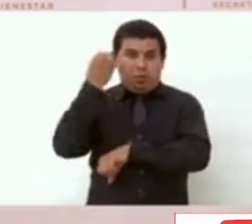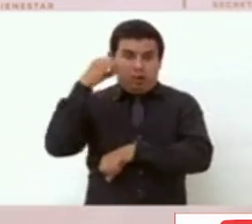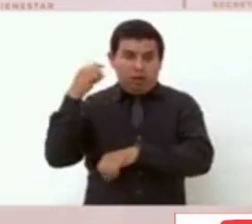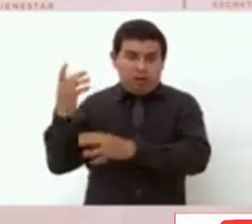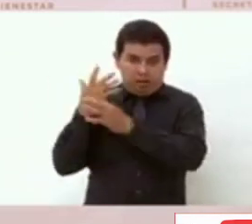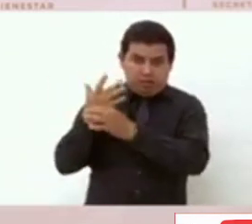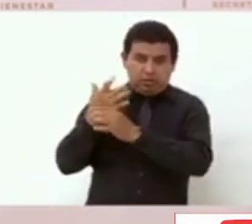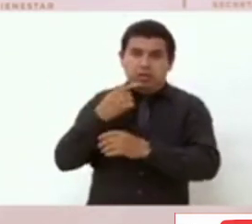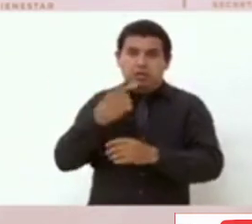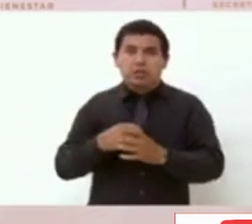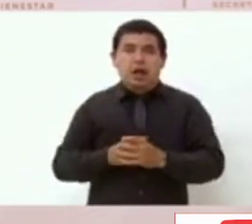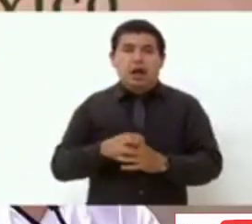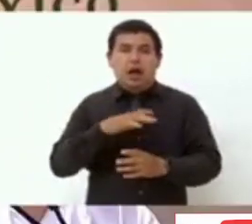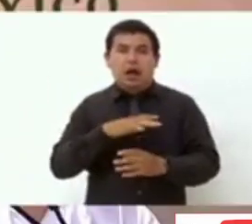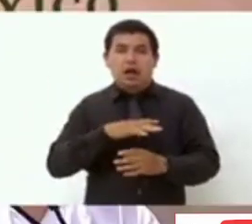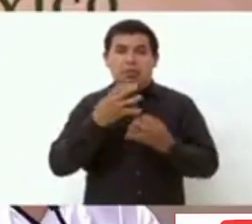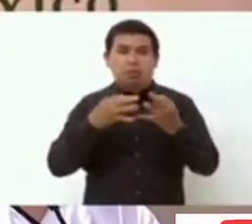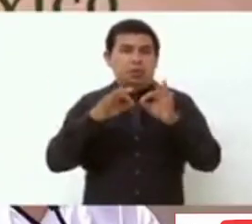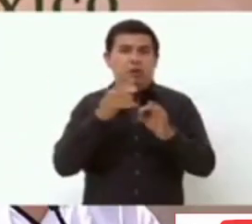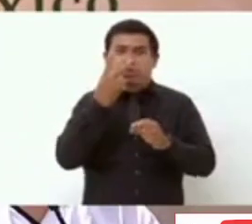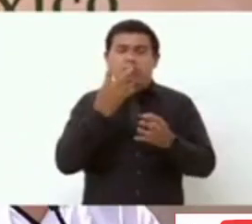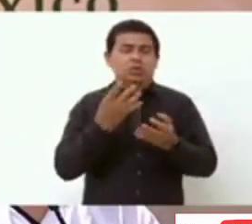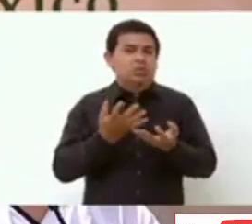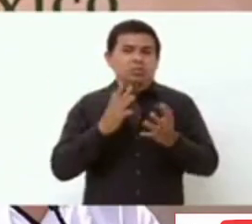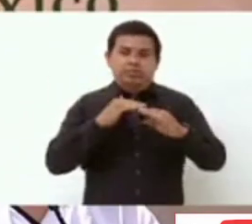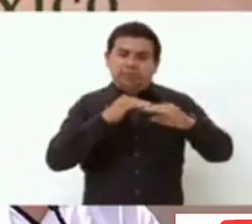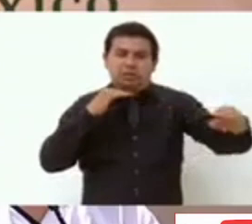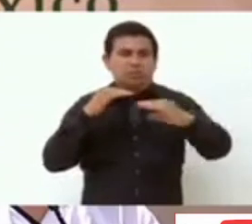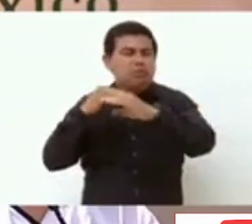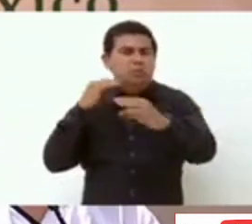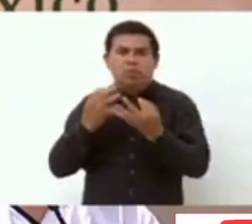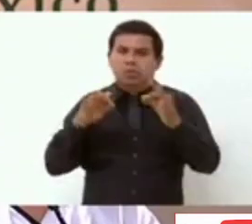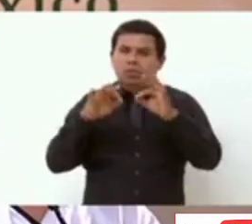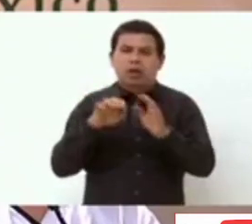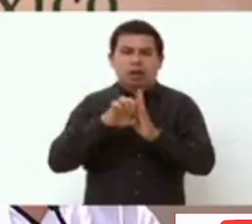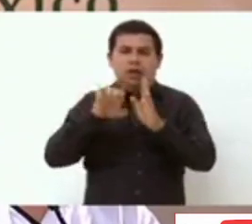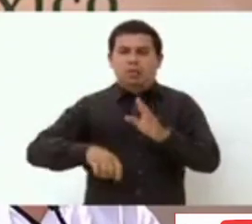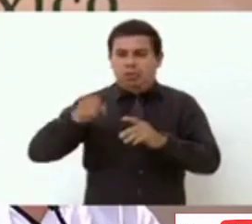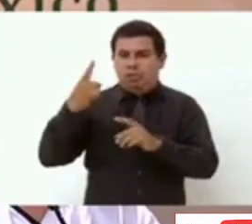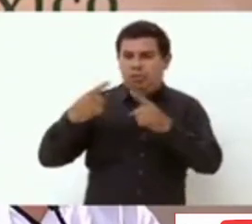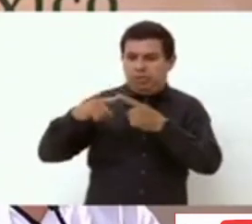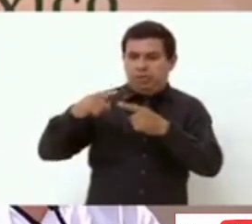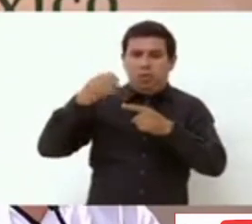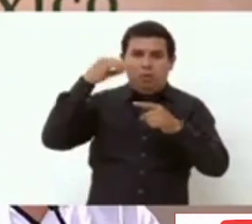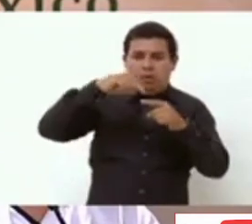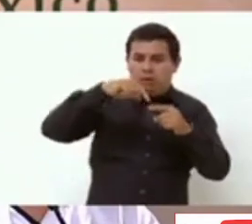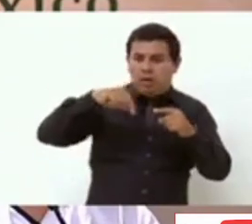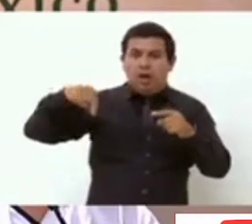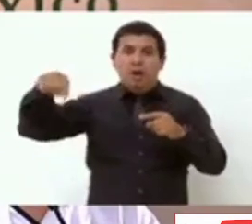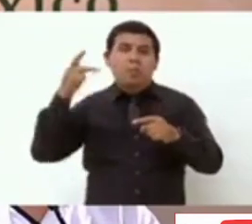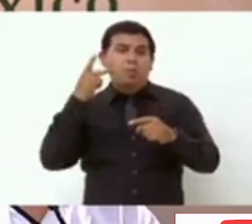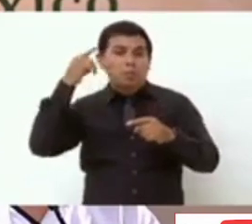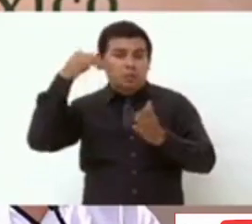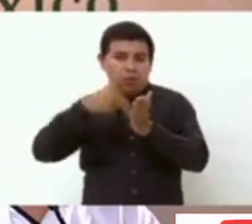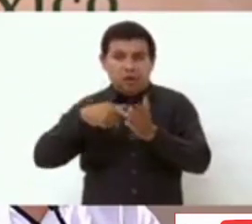del estado, hay dos obras importantísimas: el camino de Oaxaca